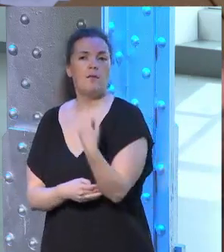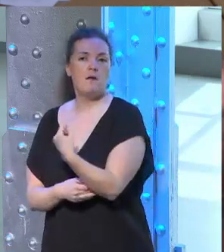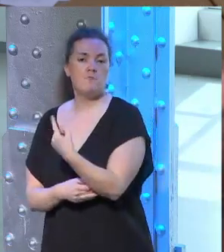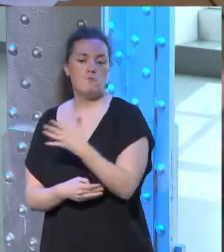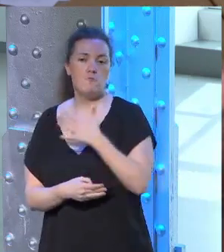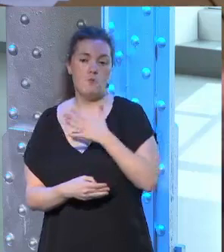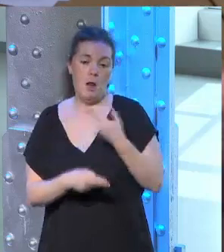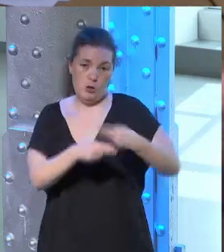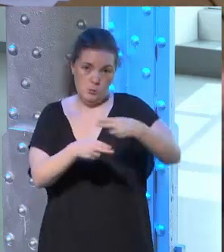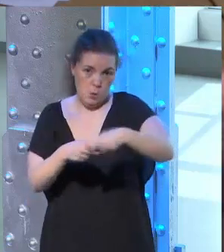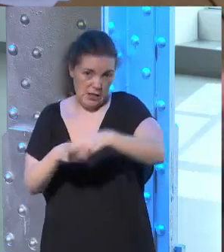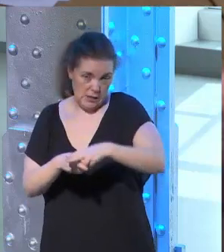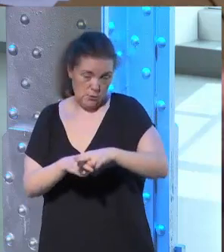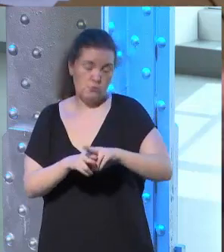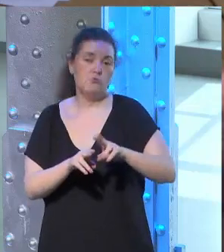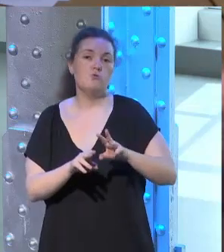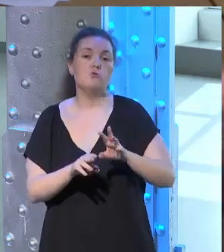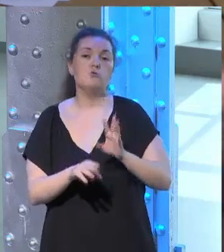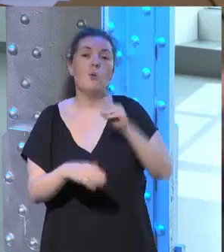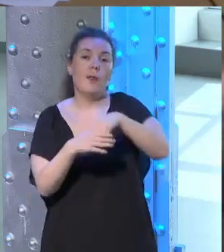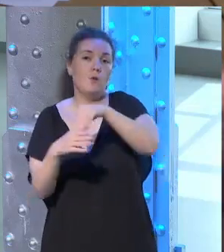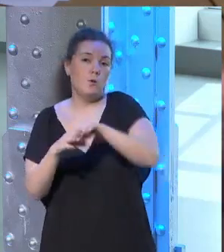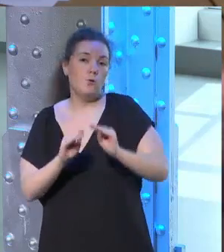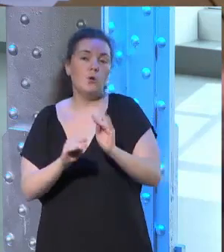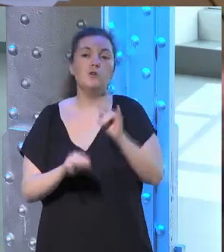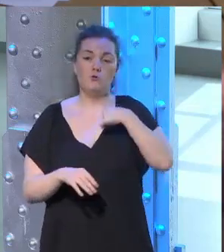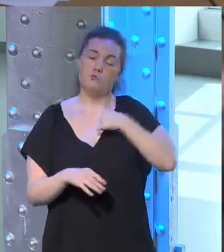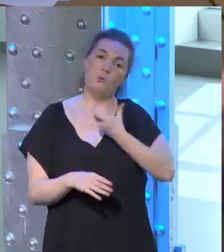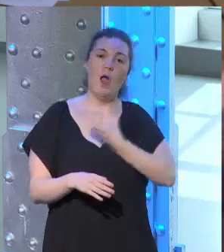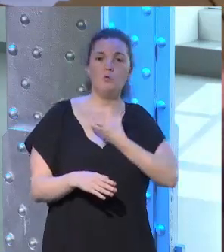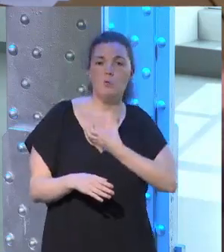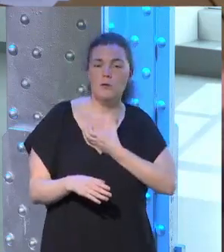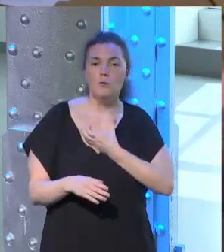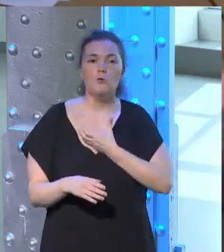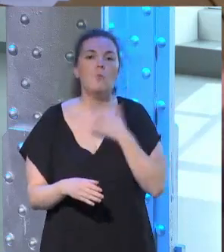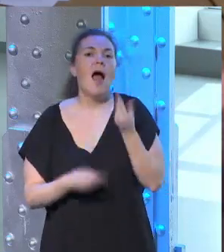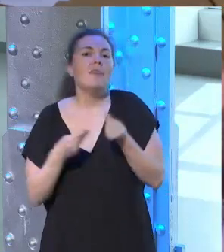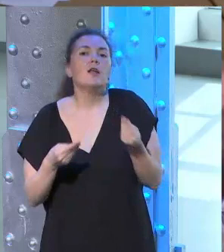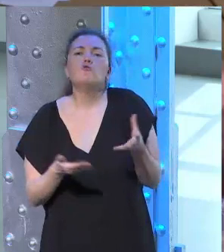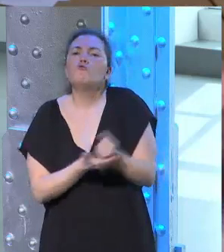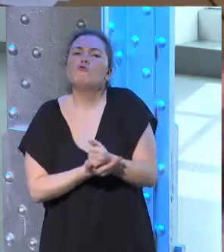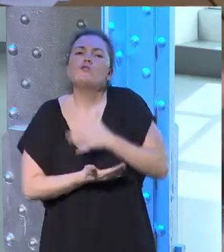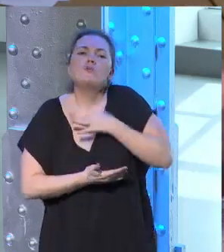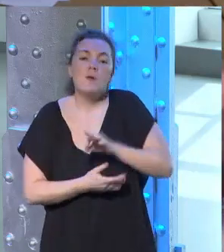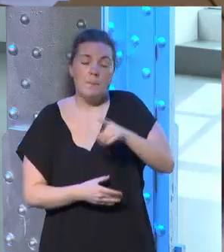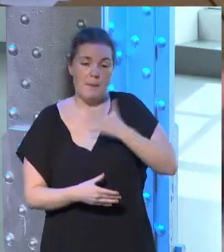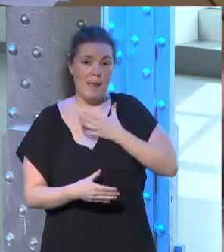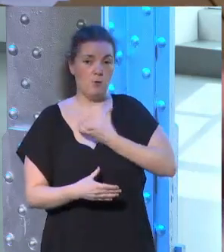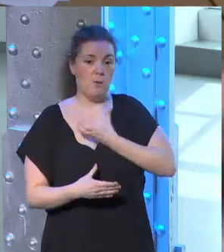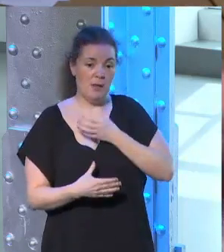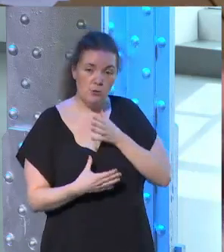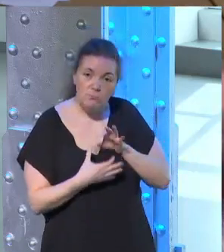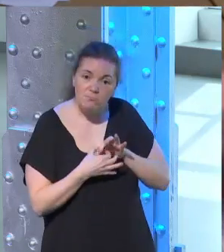la institución, los políticos digo, ¿no? Desde la institución en la que estamos, el que esté en el ayuntamiento, hacer todo lo posible para que su ayuntamiento vaya en esa